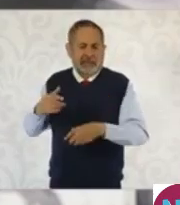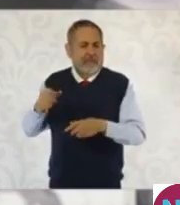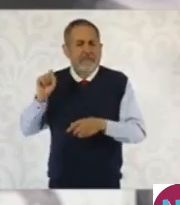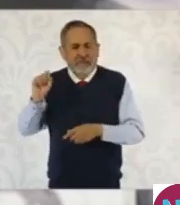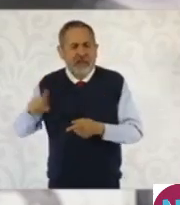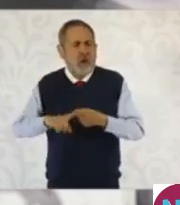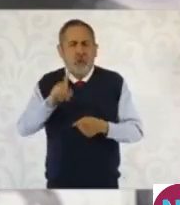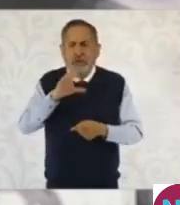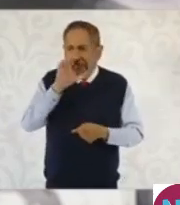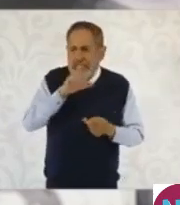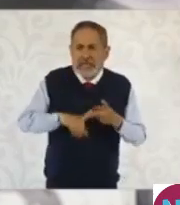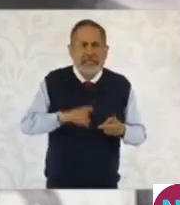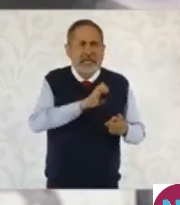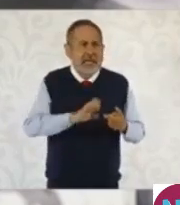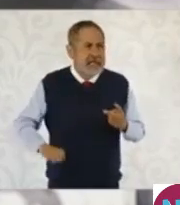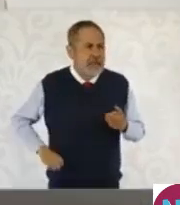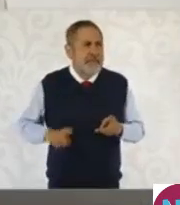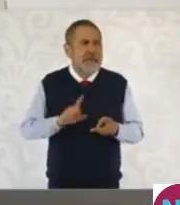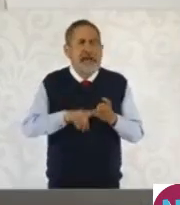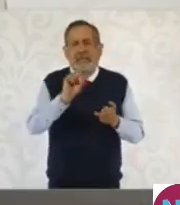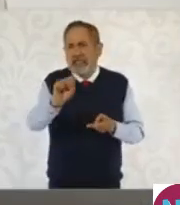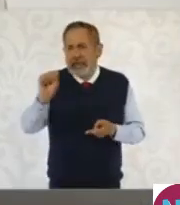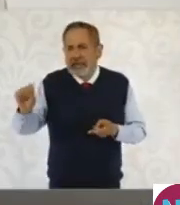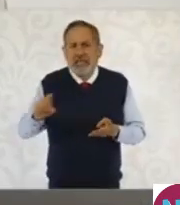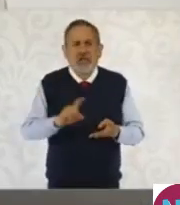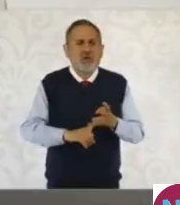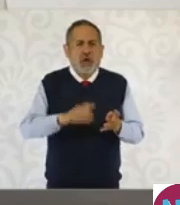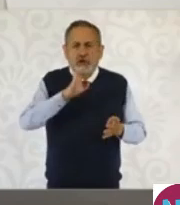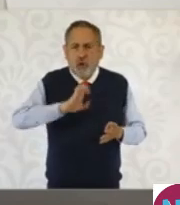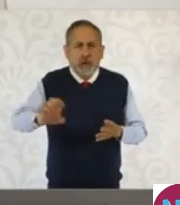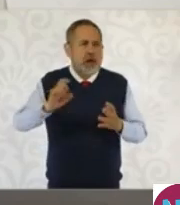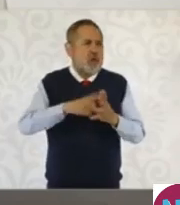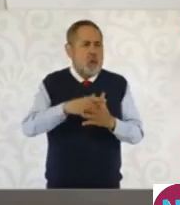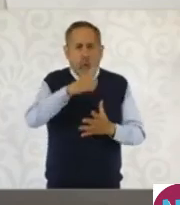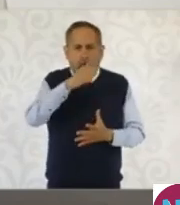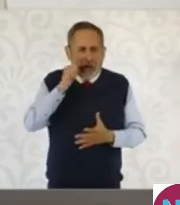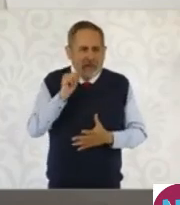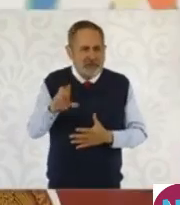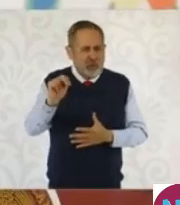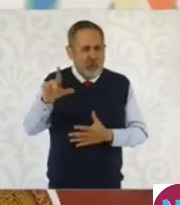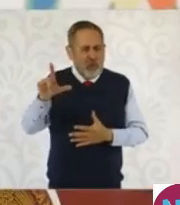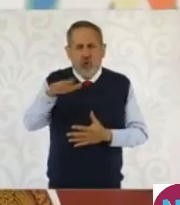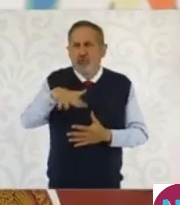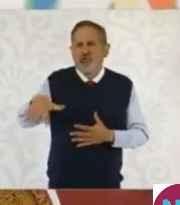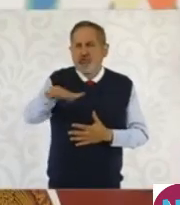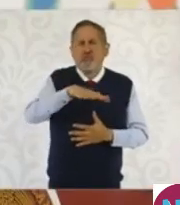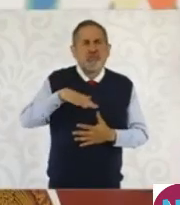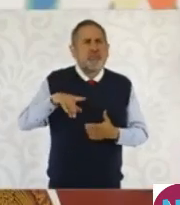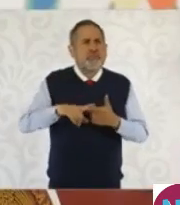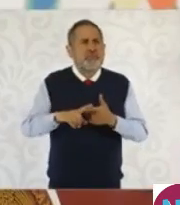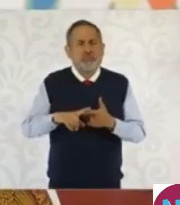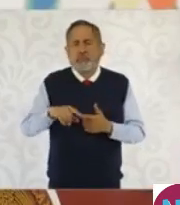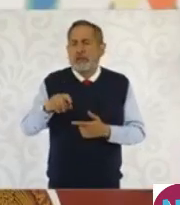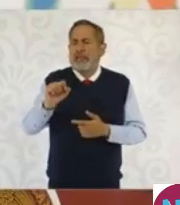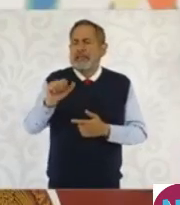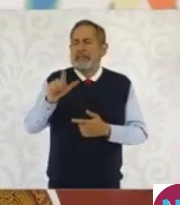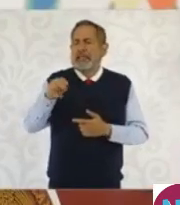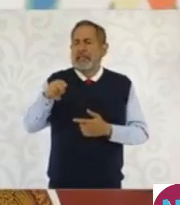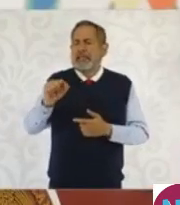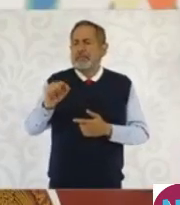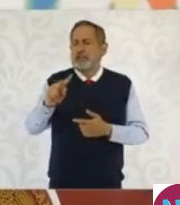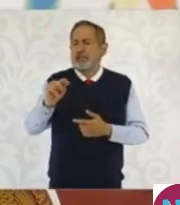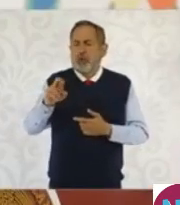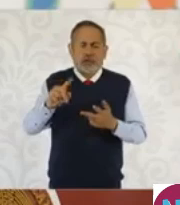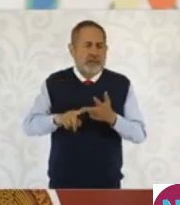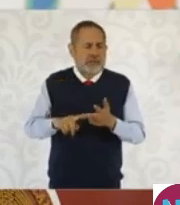que en Ecatepec, en Saltillo, en Escobedo, Juárez y Monterrey en Nuevo León, en Salinas Victoria, también en